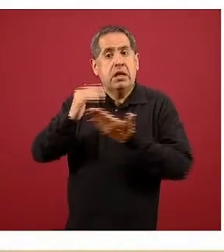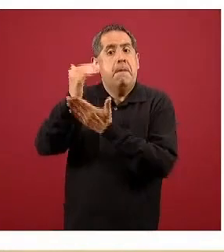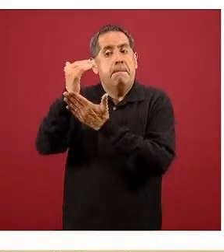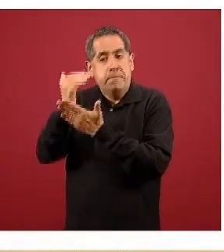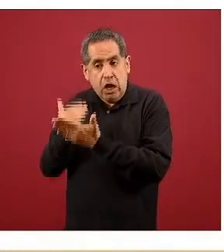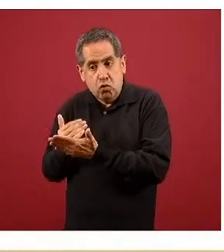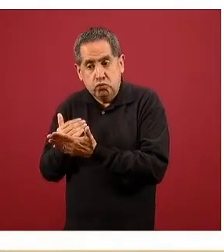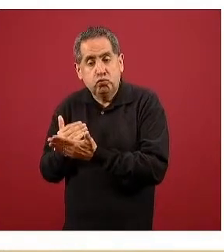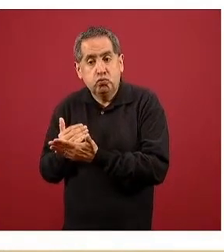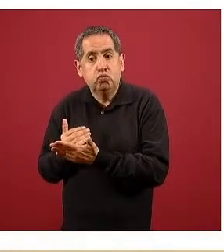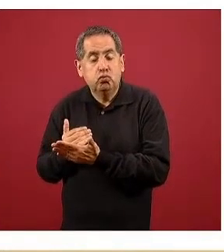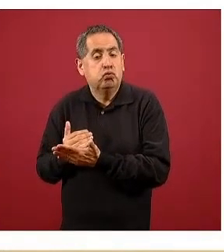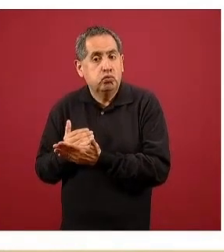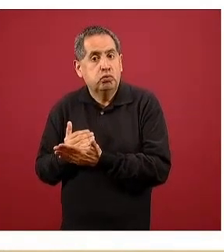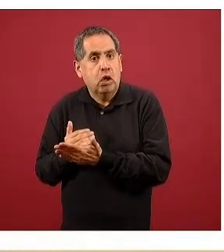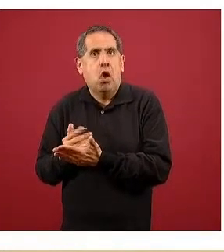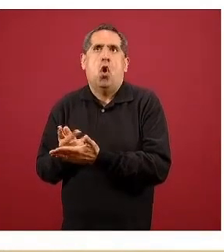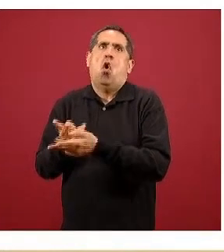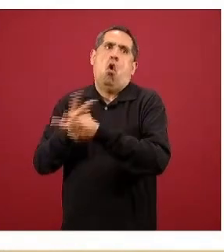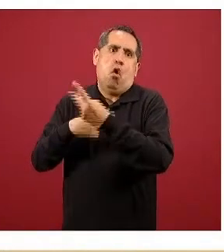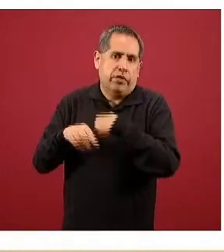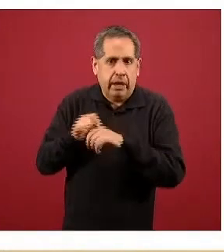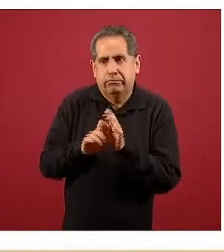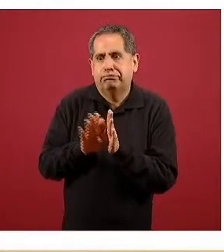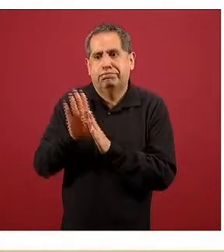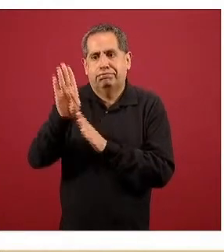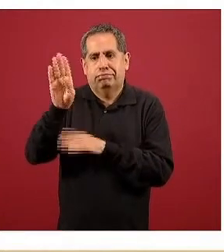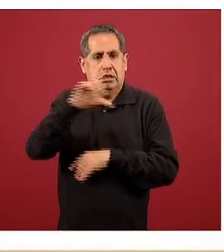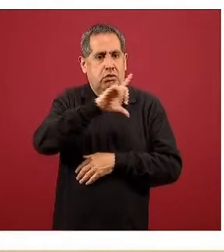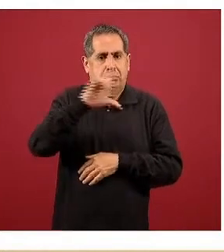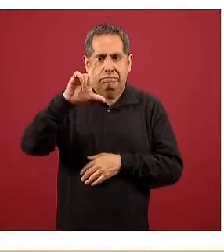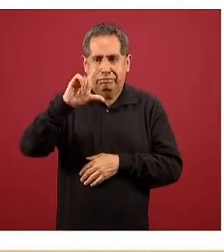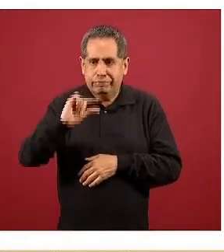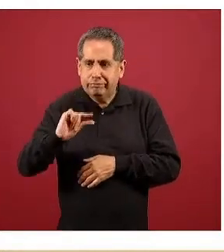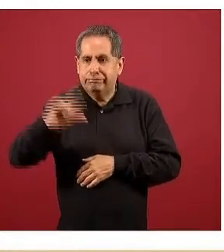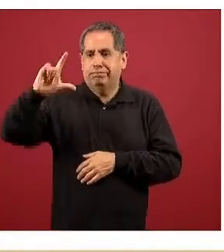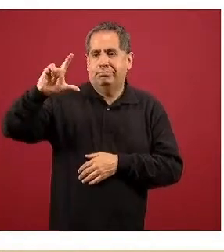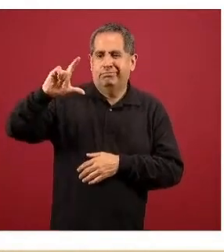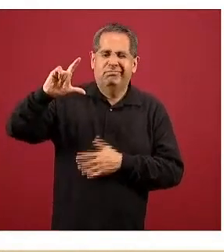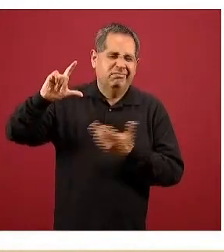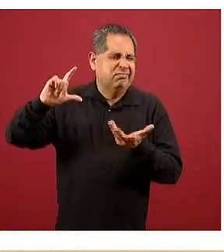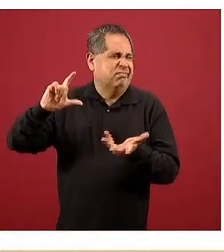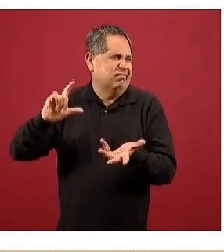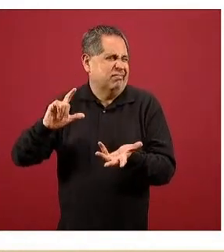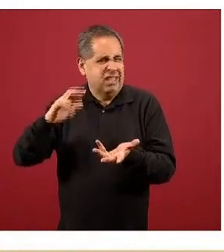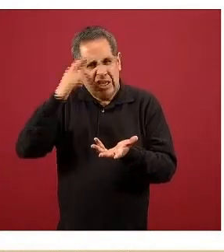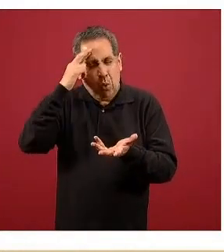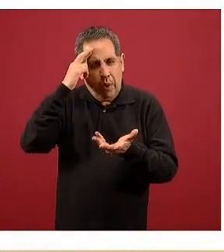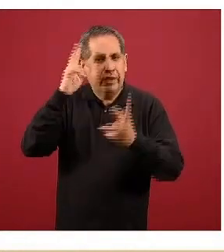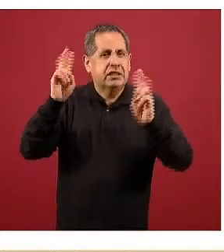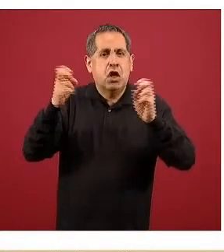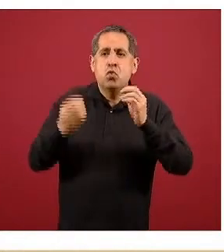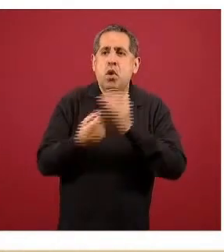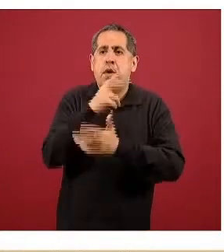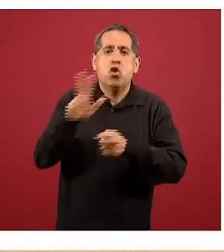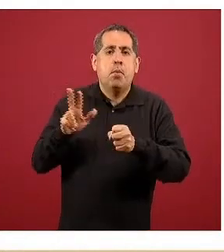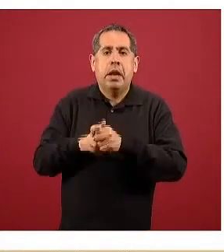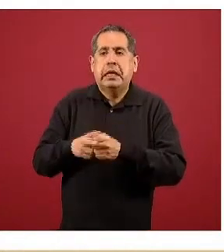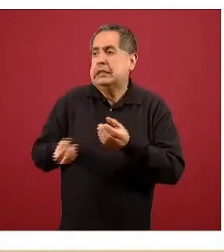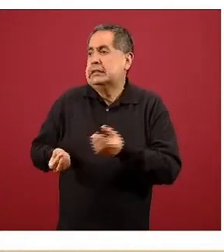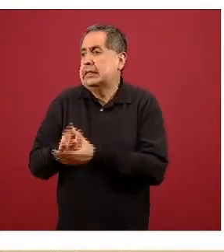descenso importante que repuntó cuando probablemente se inició la nueva